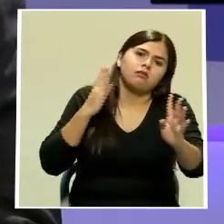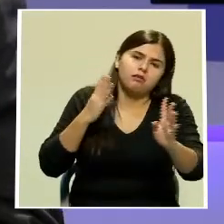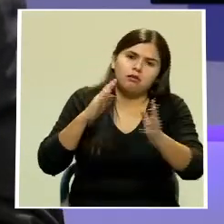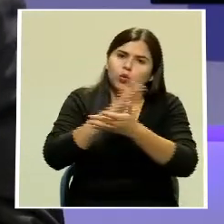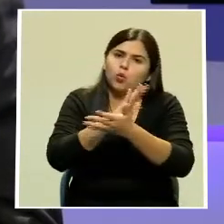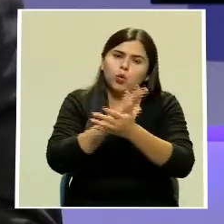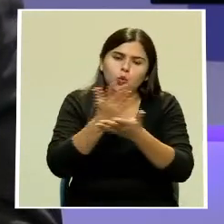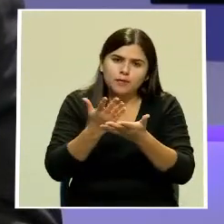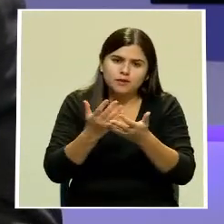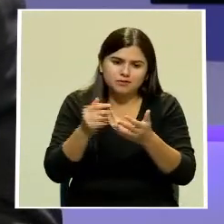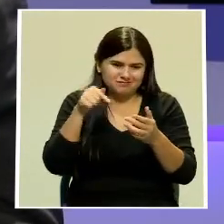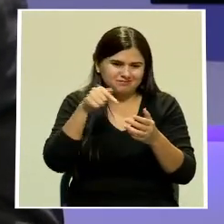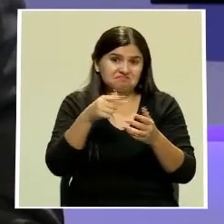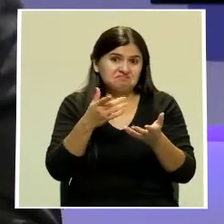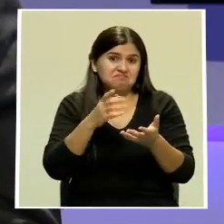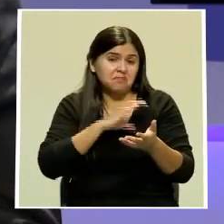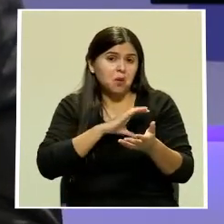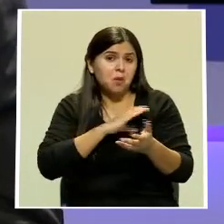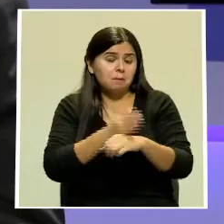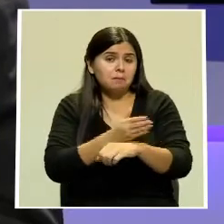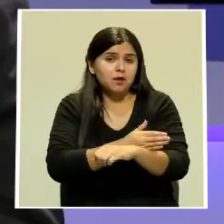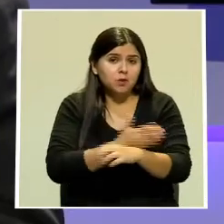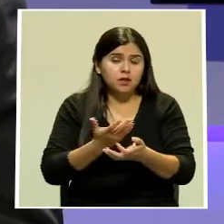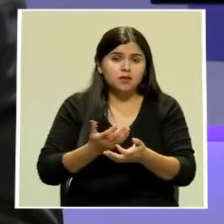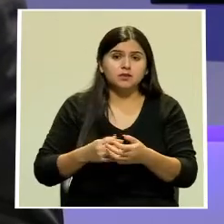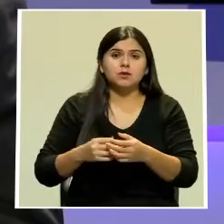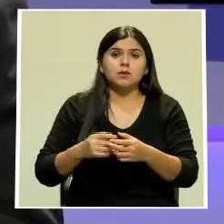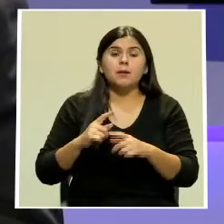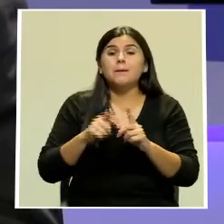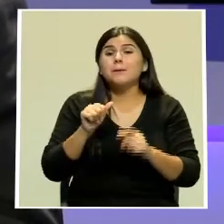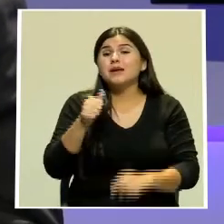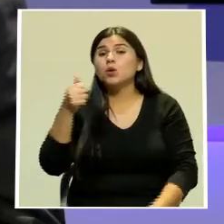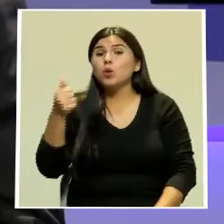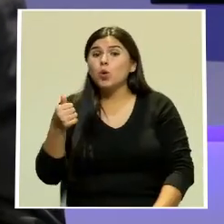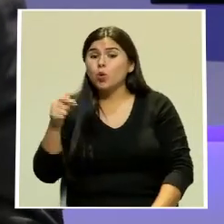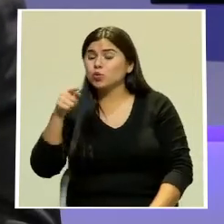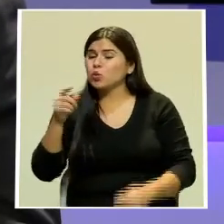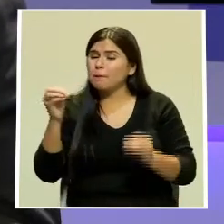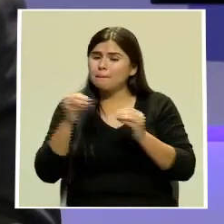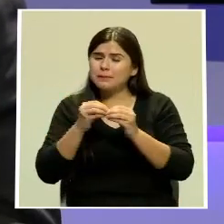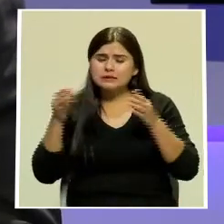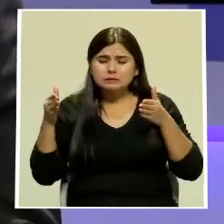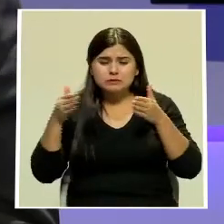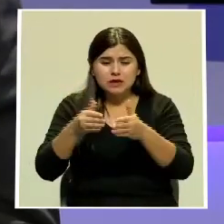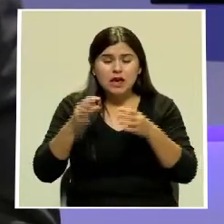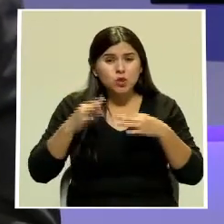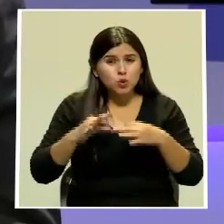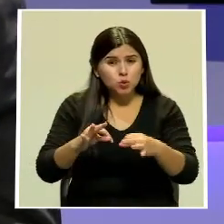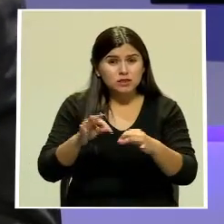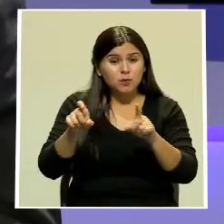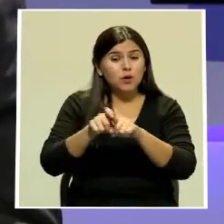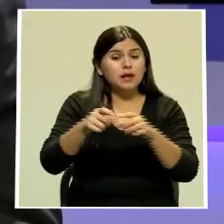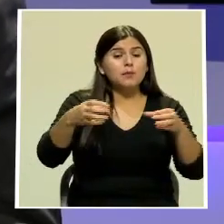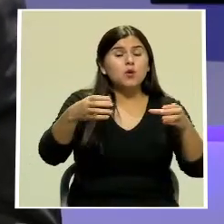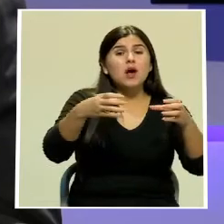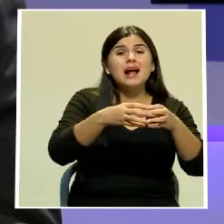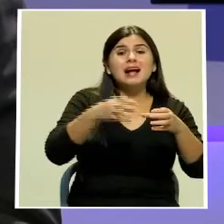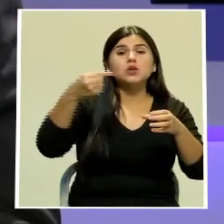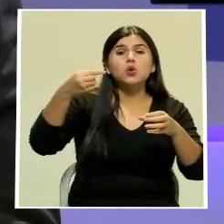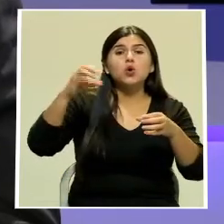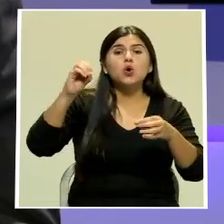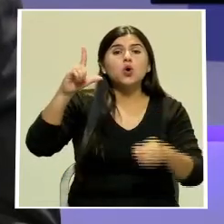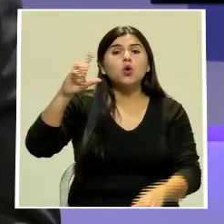Me parece que ahí va una línea. Yo creo que lo otro tiene que ver necesariamente con turismo. El Cantón de Golfito, por ejemplo, que es donde está el depósito, tiene